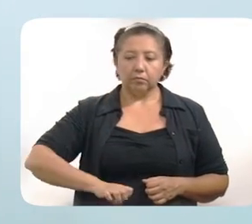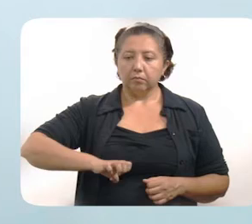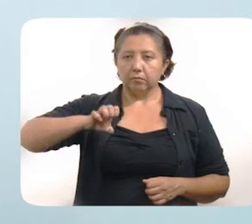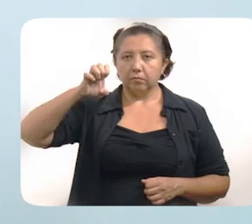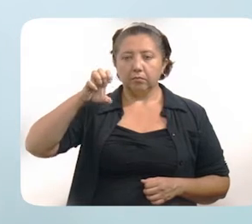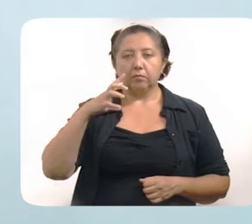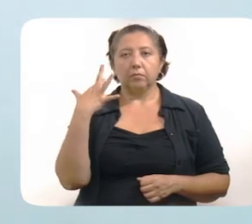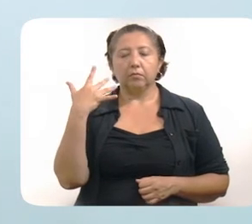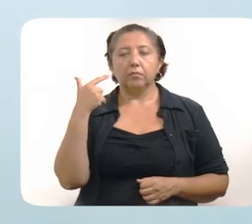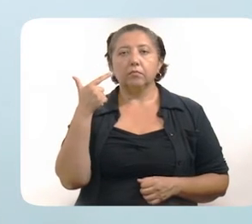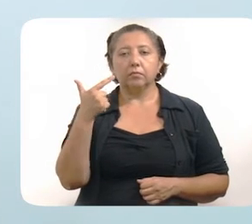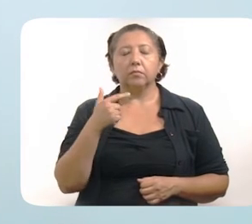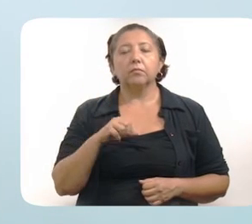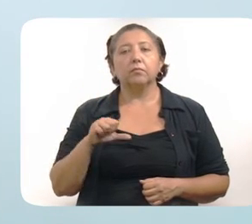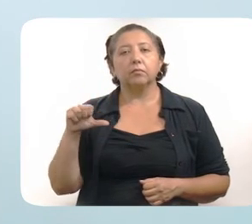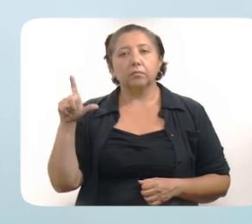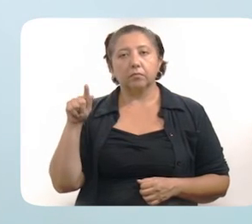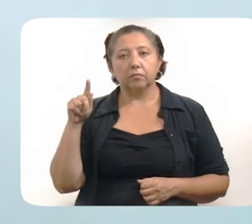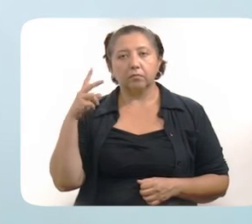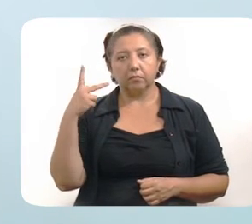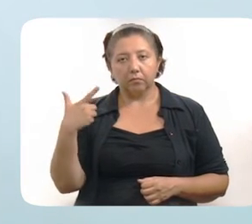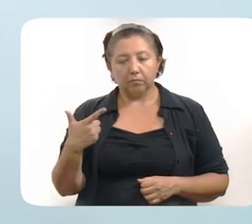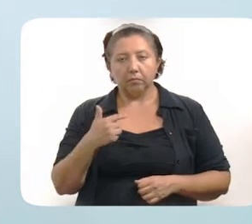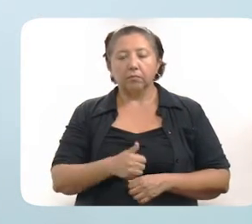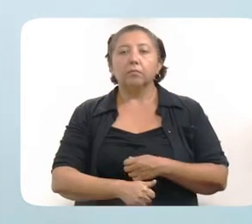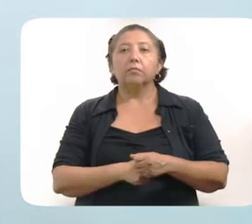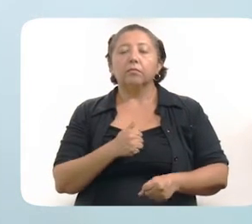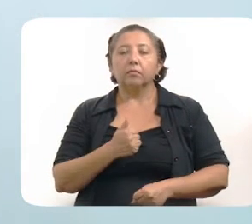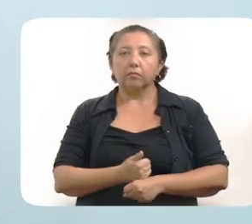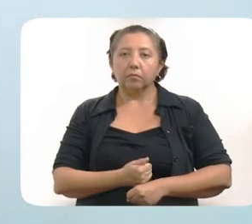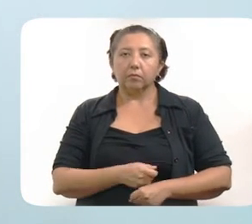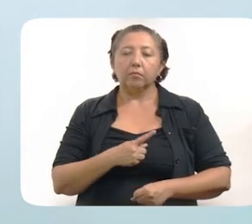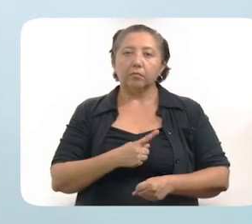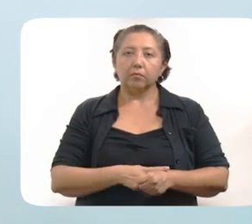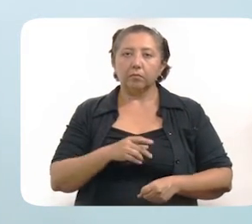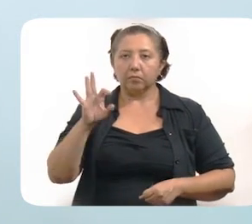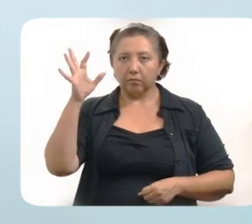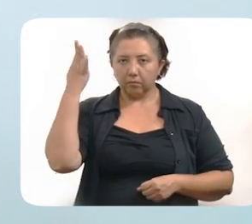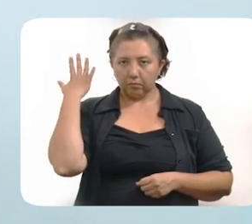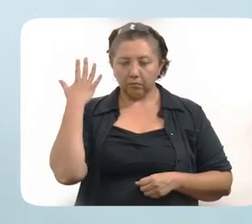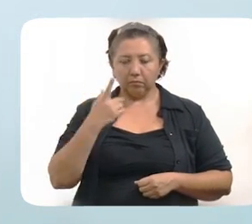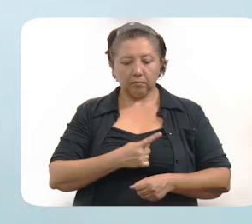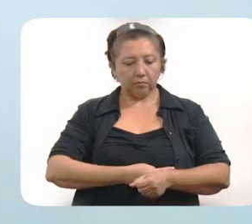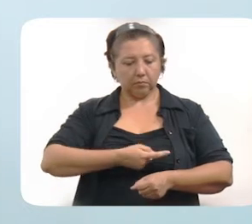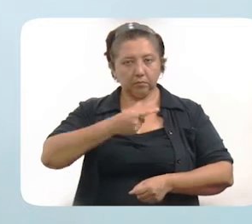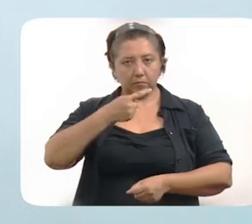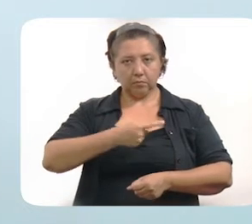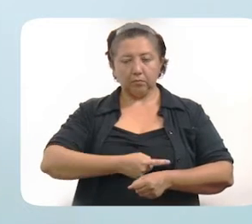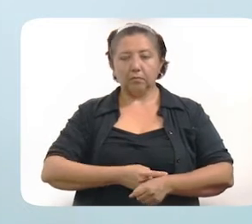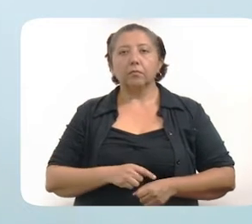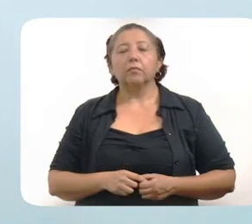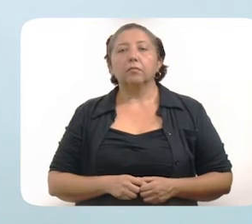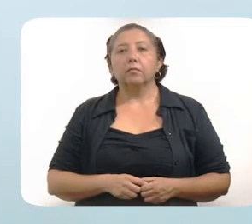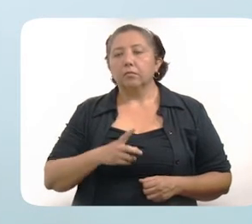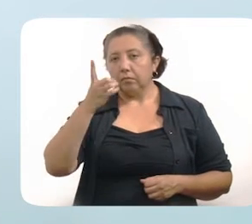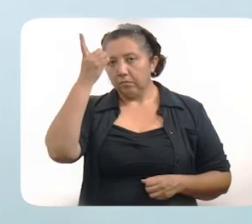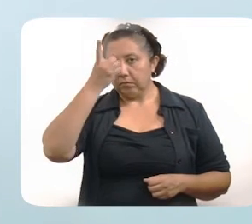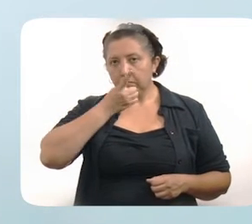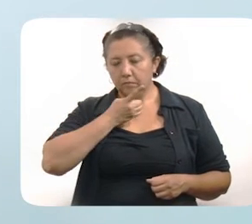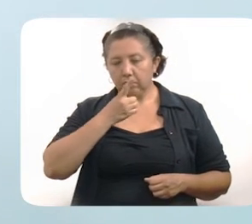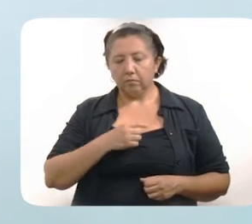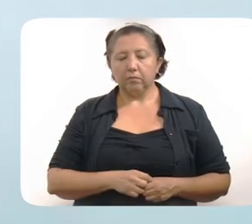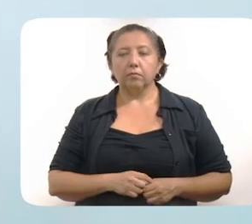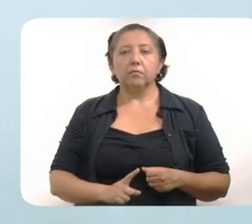un rango de edad de 57 a 77 años sus principales enfermedades fueron hipertensión arterial sistémica diabetes